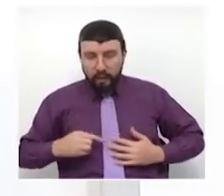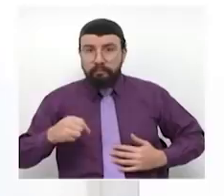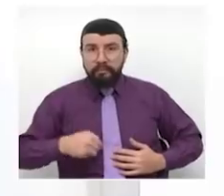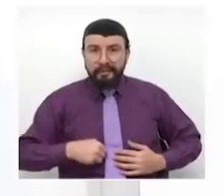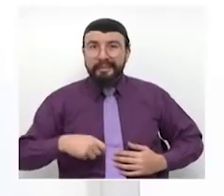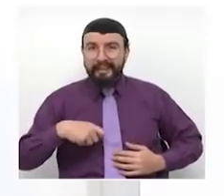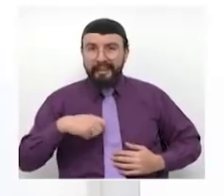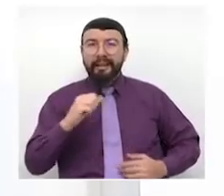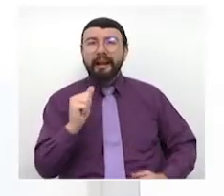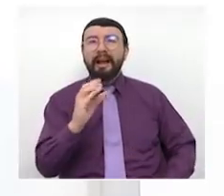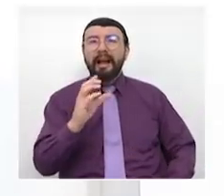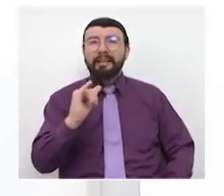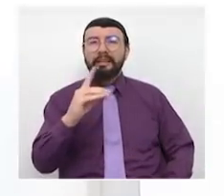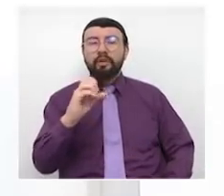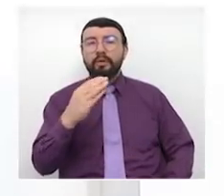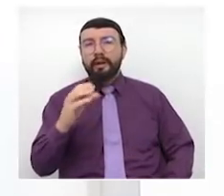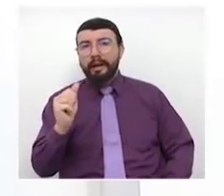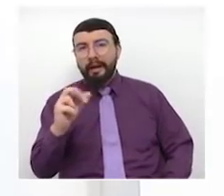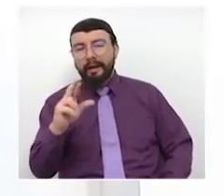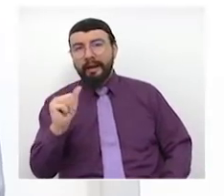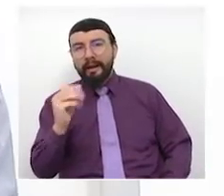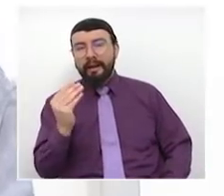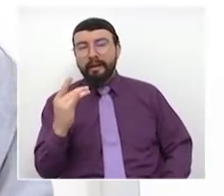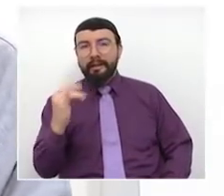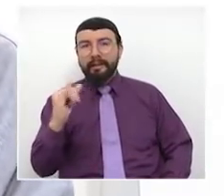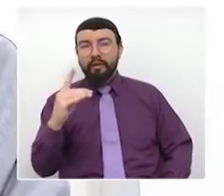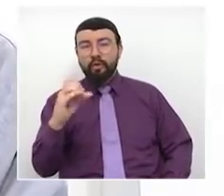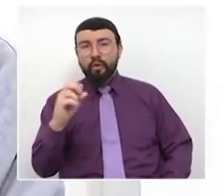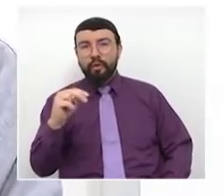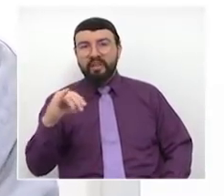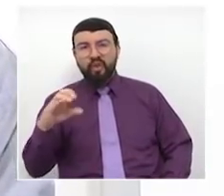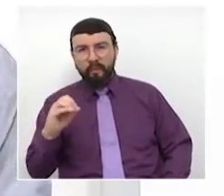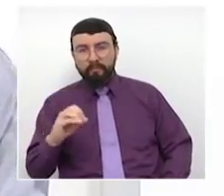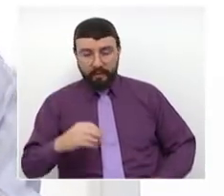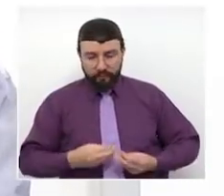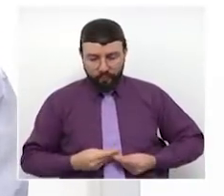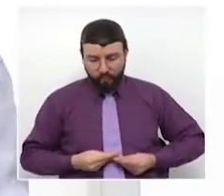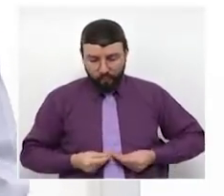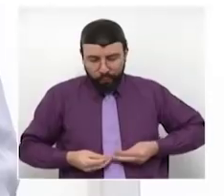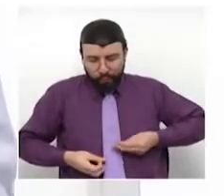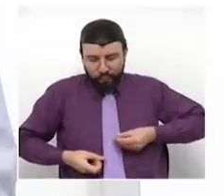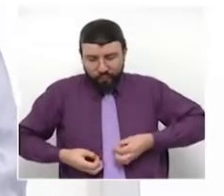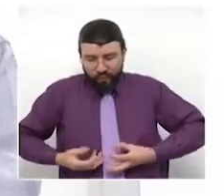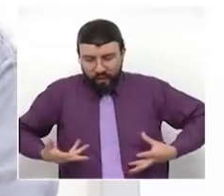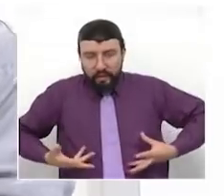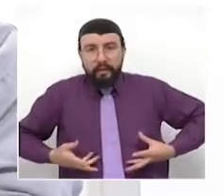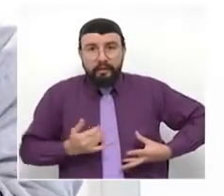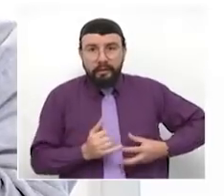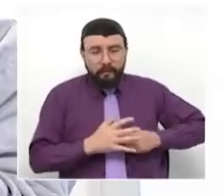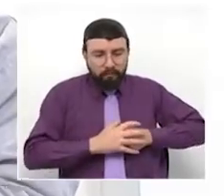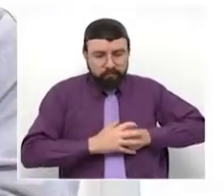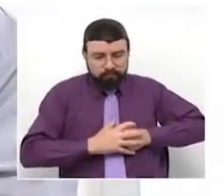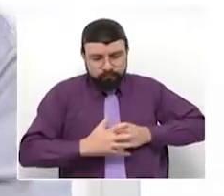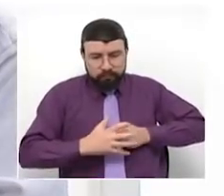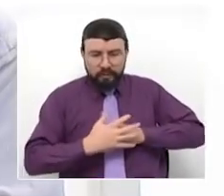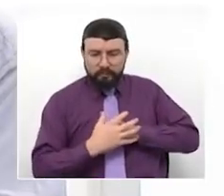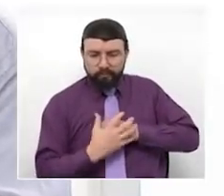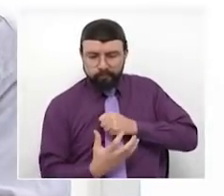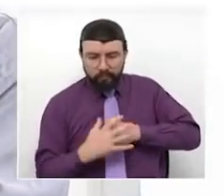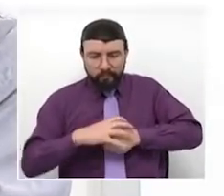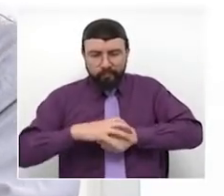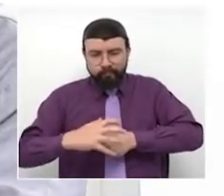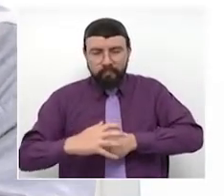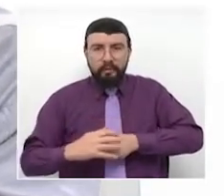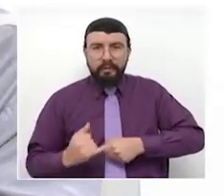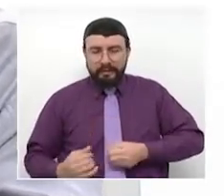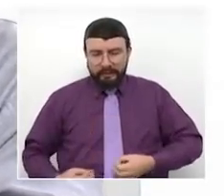ácido araquidónico. El ácido araquidónico es un producto proinflamatorio, activa unas citoquinas